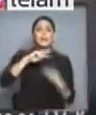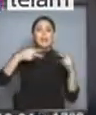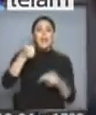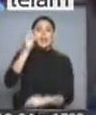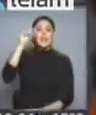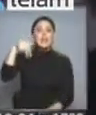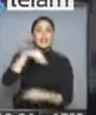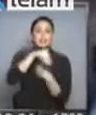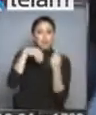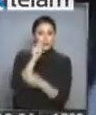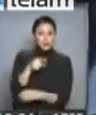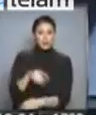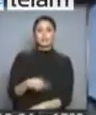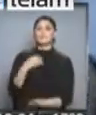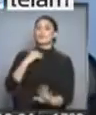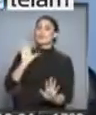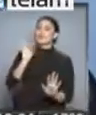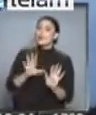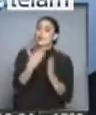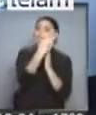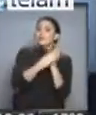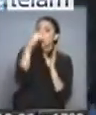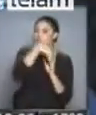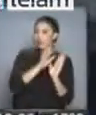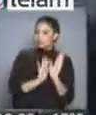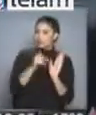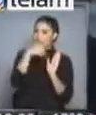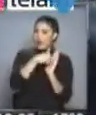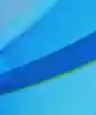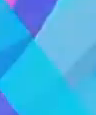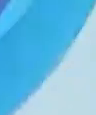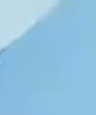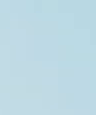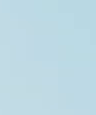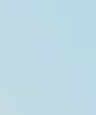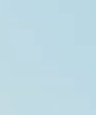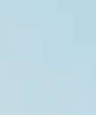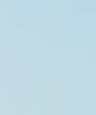para los propios miembros de la familia. A ver, yo me manejo con lo que hay en el expediente. Quédense tranquilos que en el expediente no hay nada todavía.